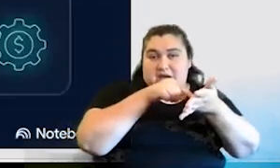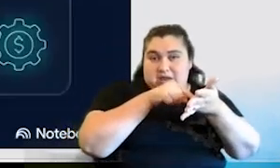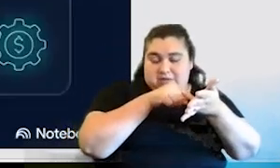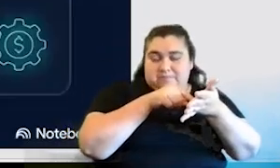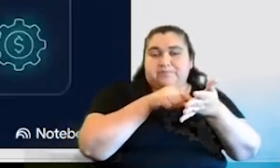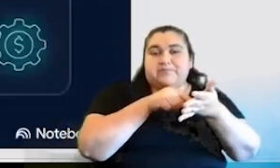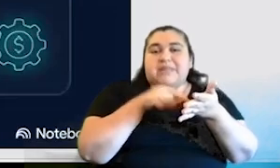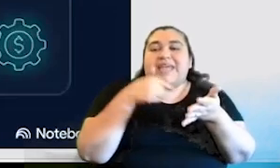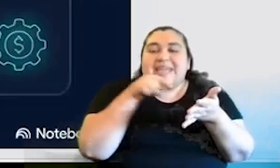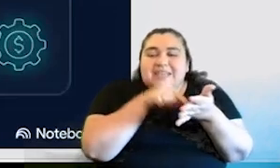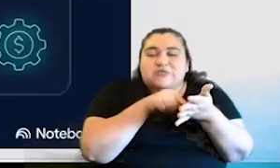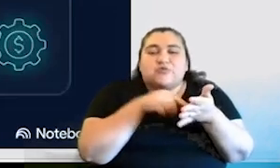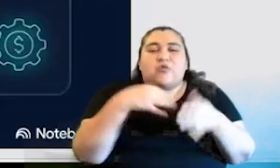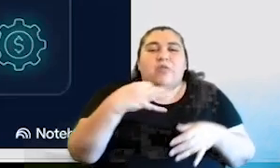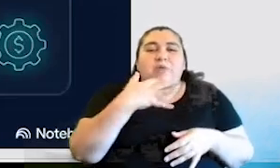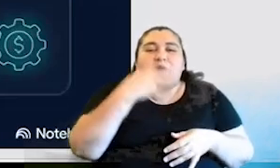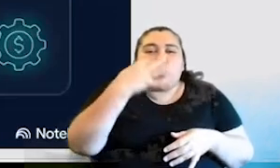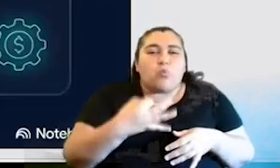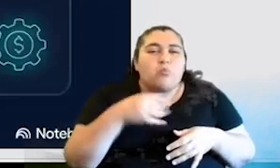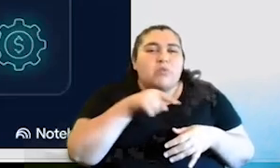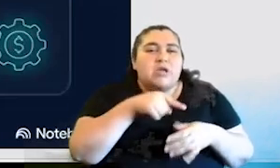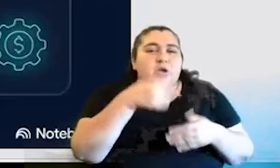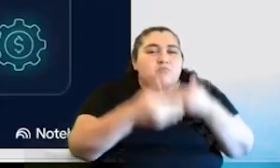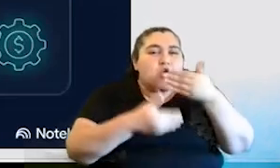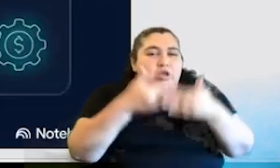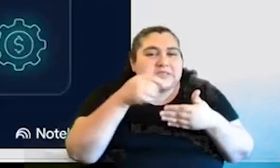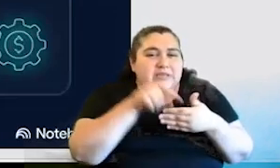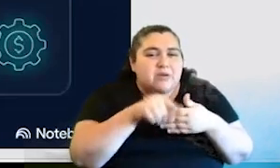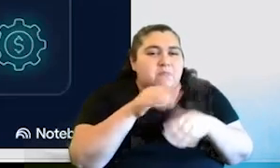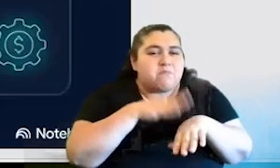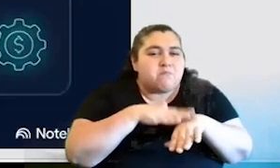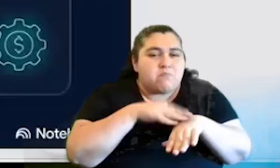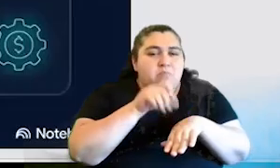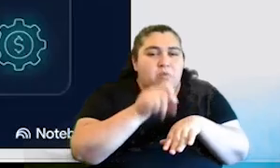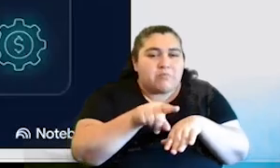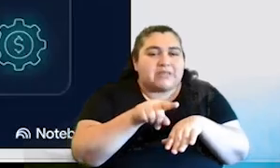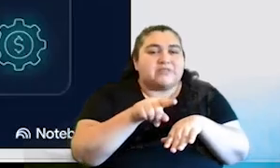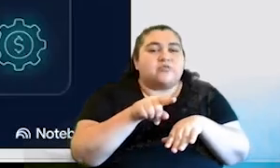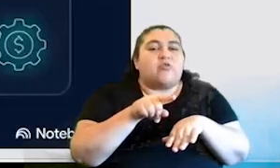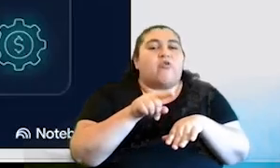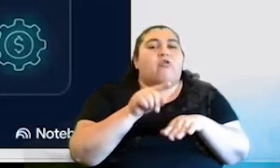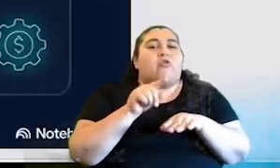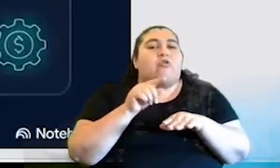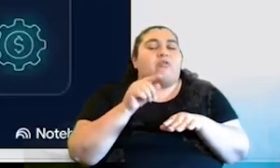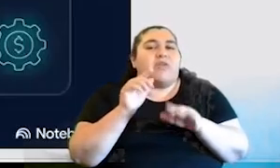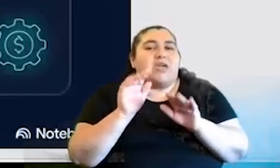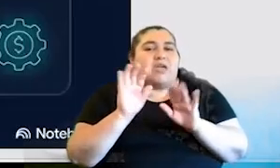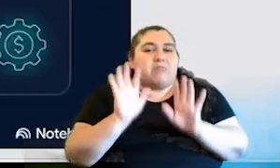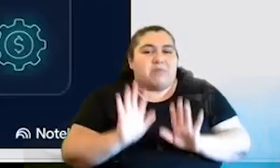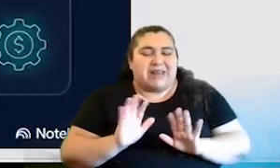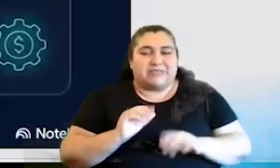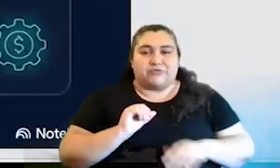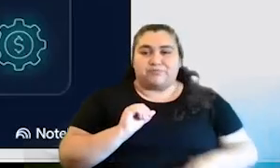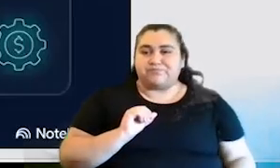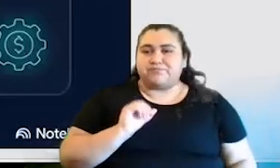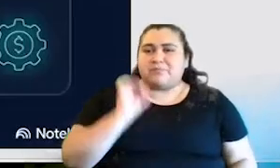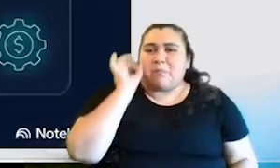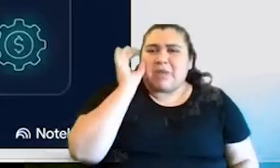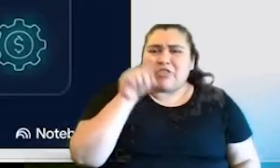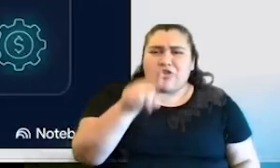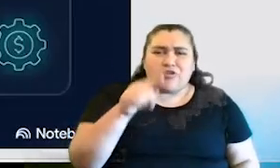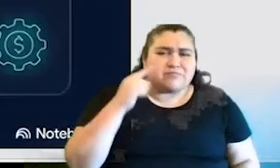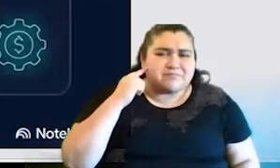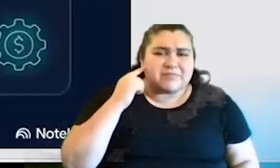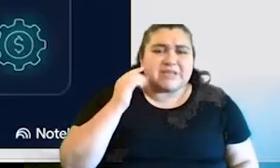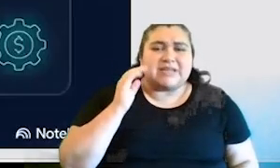cumpla con esta progresividad en materia de capacidad contributiva de los contribuyentes. Perdón, Estela, soy